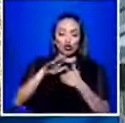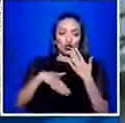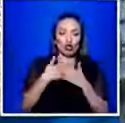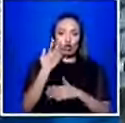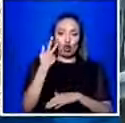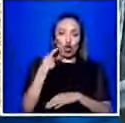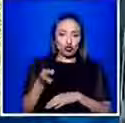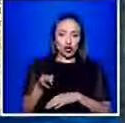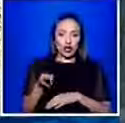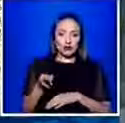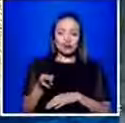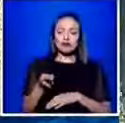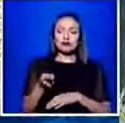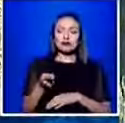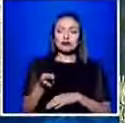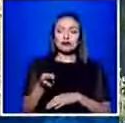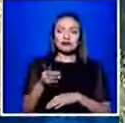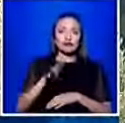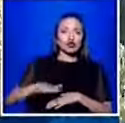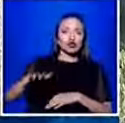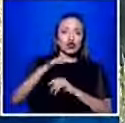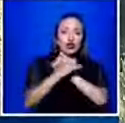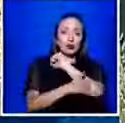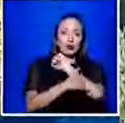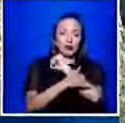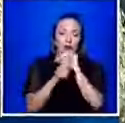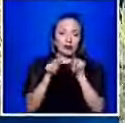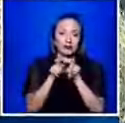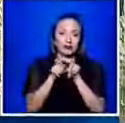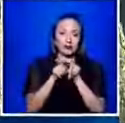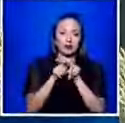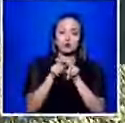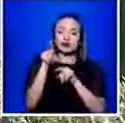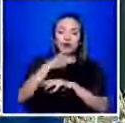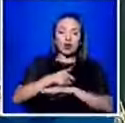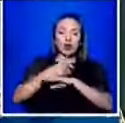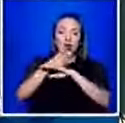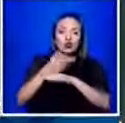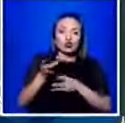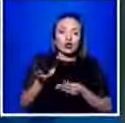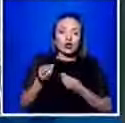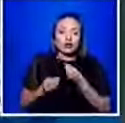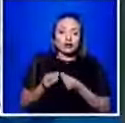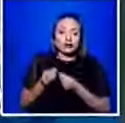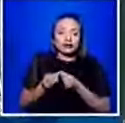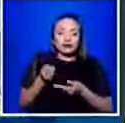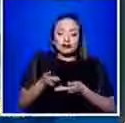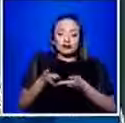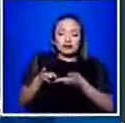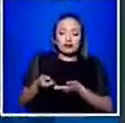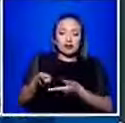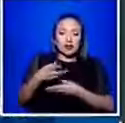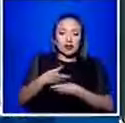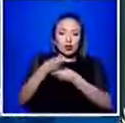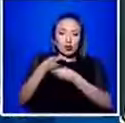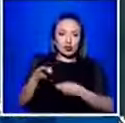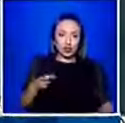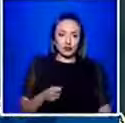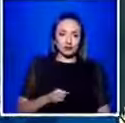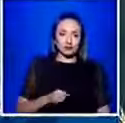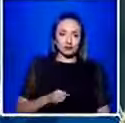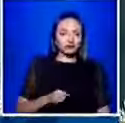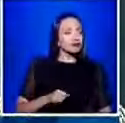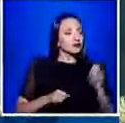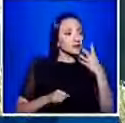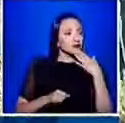como en todo el país. Las autoridades no están dando la debida seguridad. Gracias, mi vecinita,